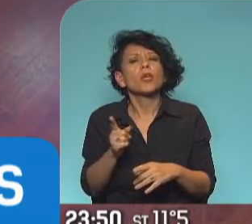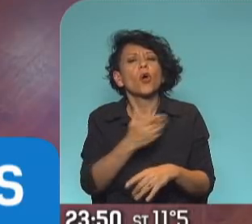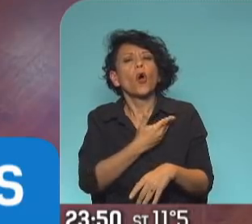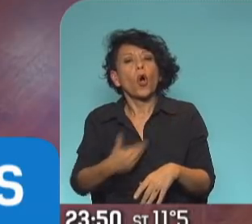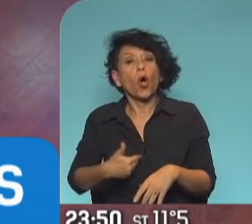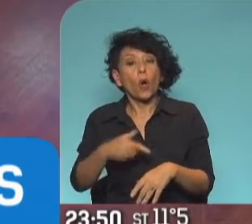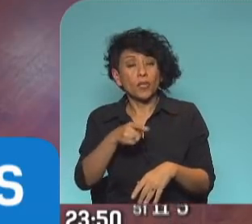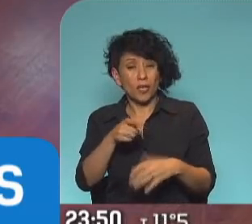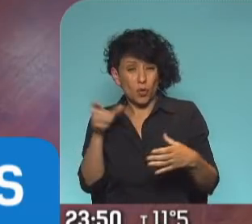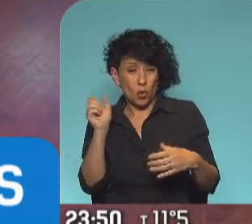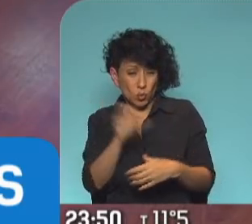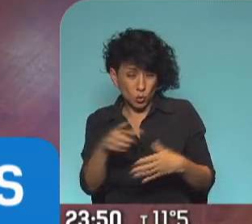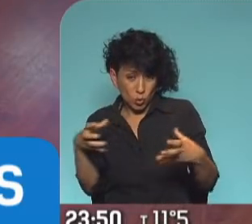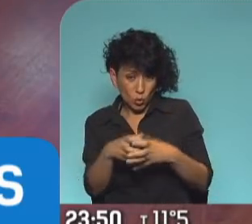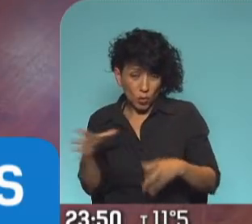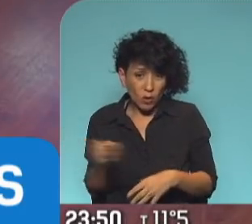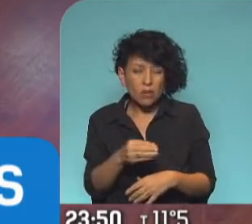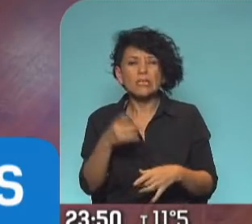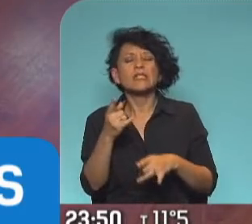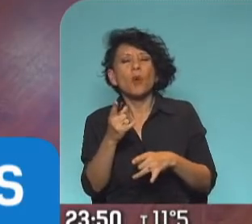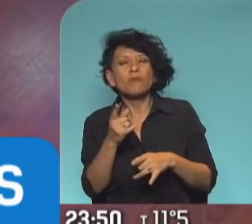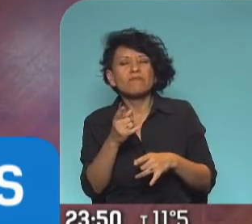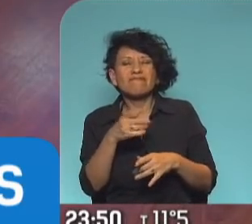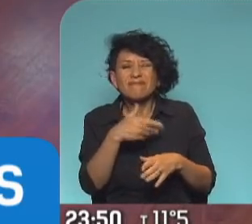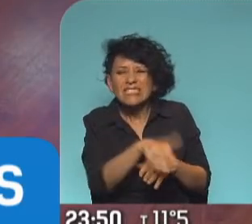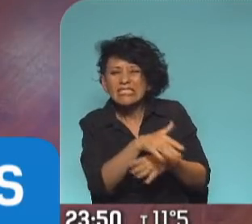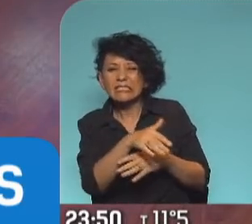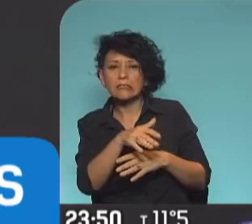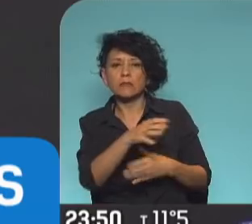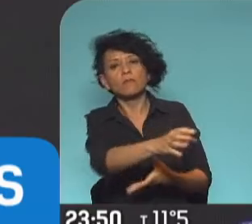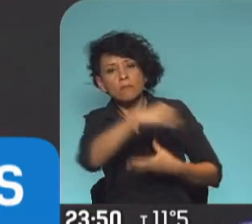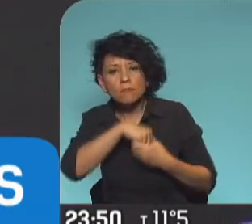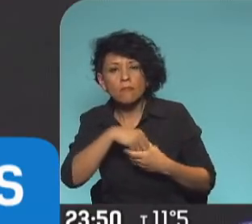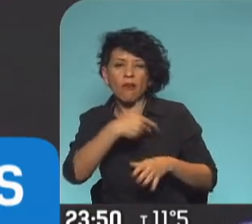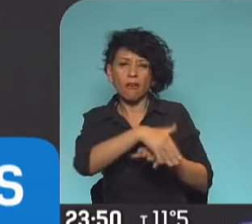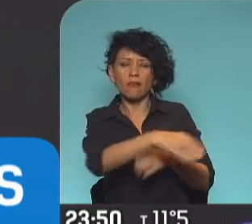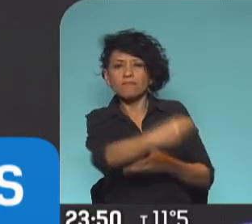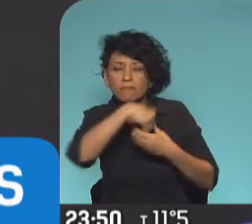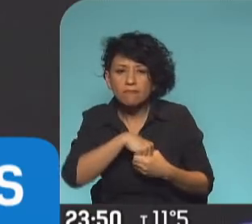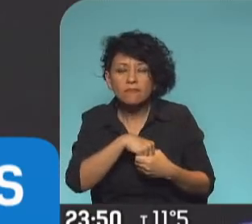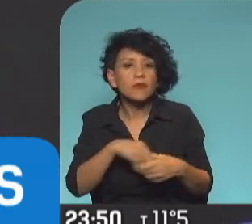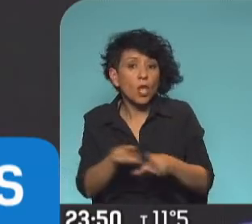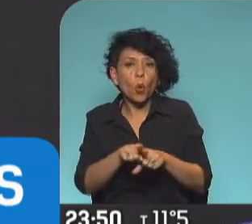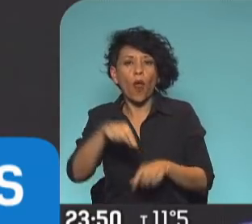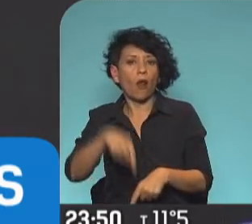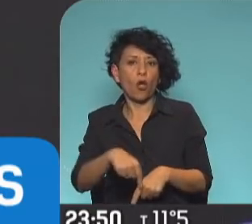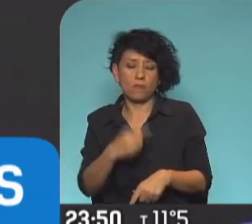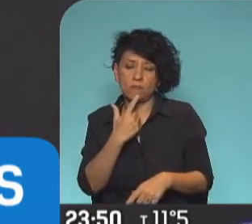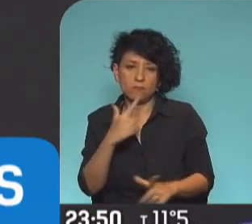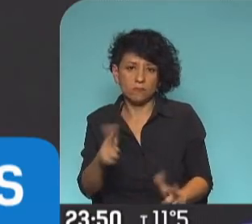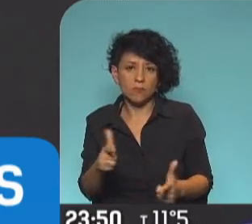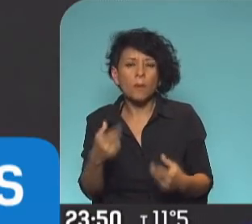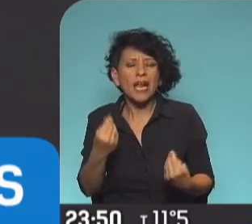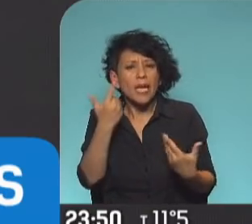que él perteneció, fue ninguneado permanentemente y utilizado, como de alguna manera se lo utilizó hoy, sin ninguna duda,